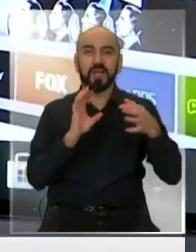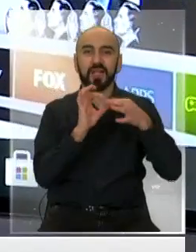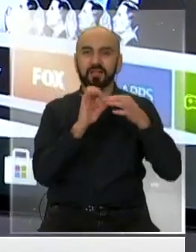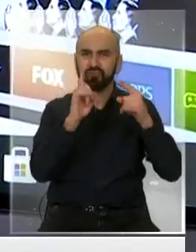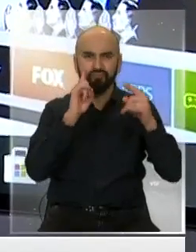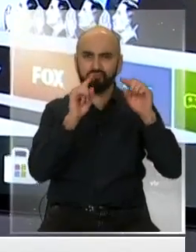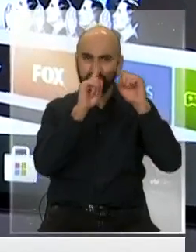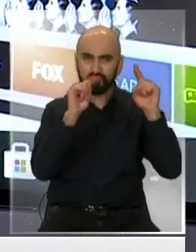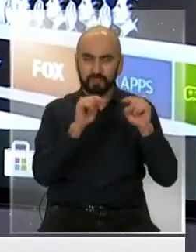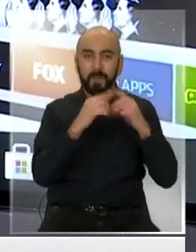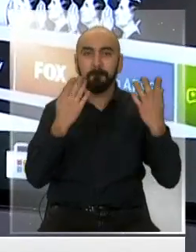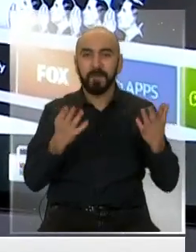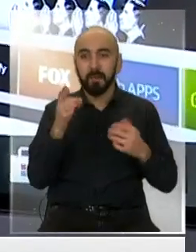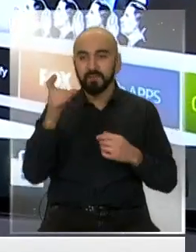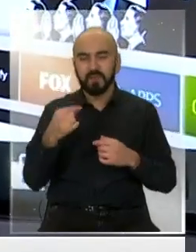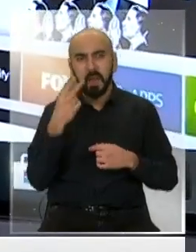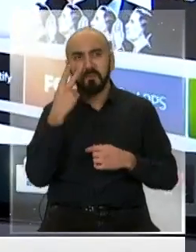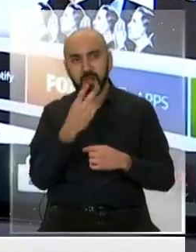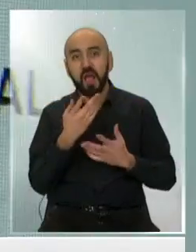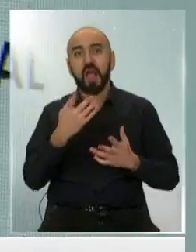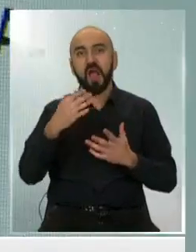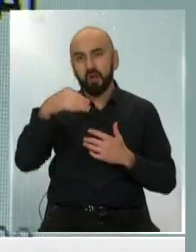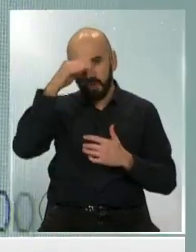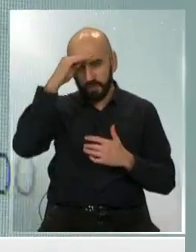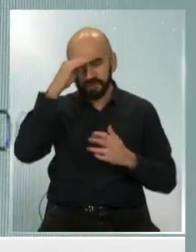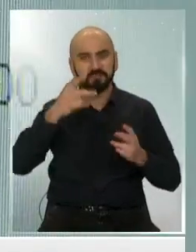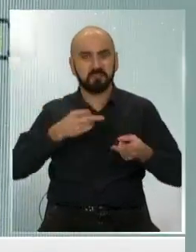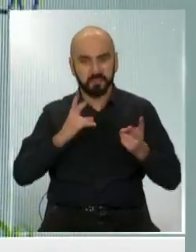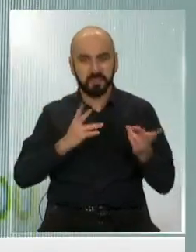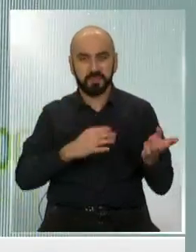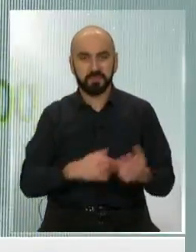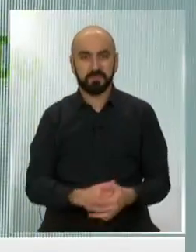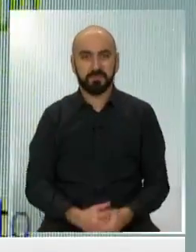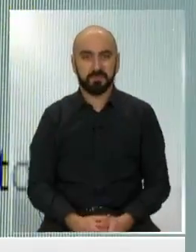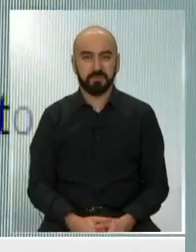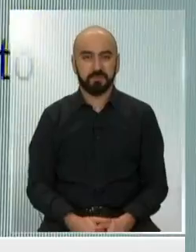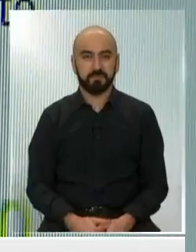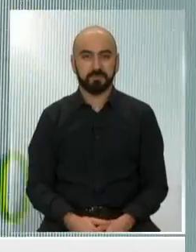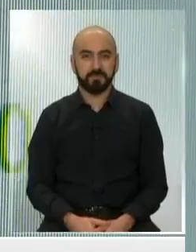para tener la confianza de los usuarios.